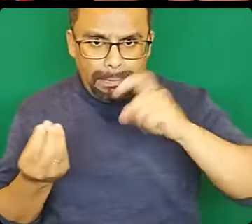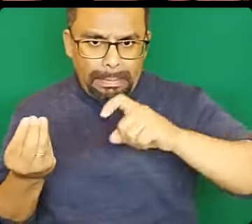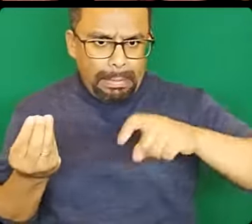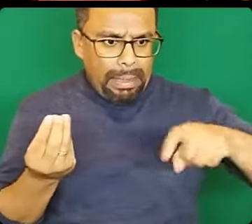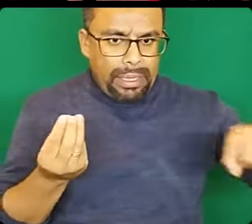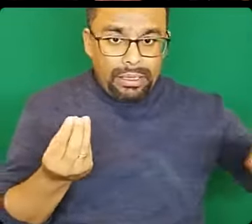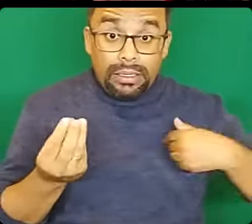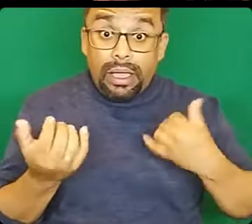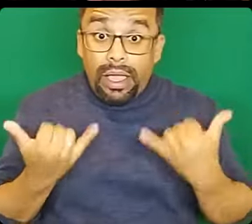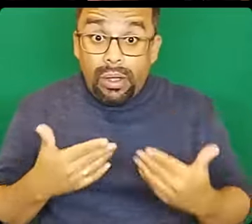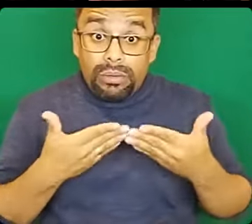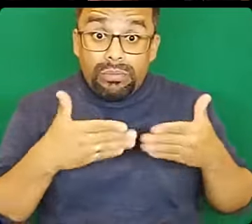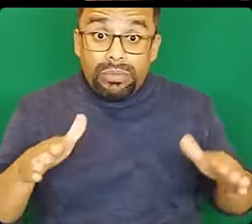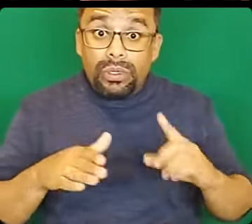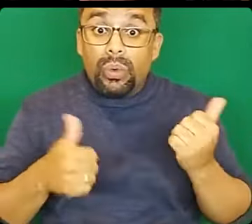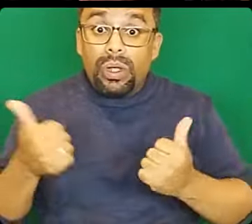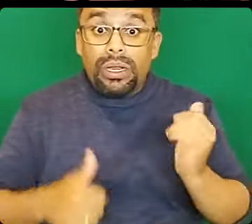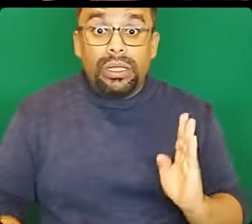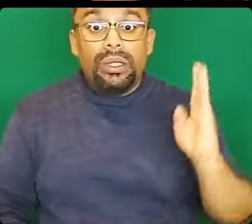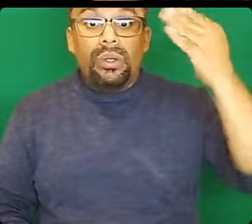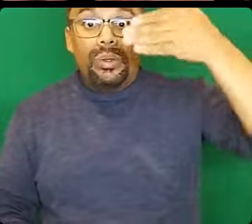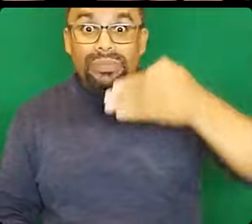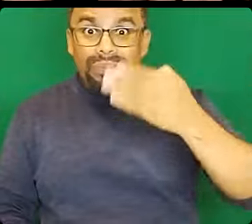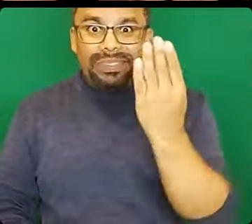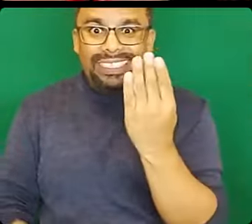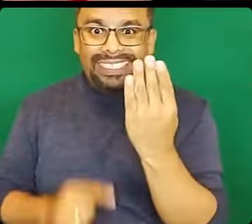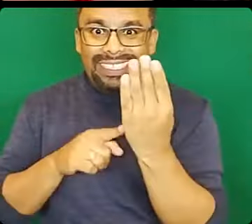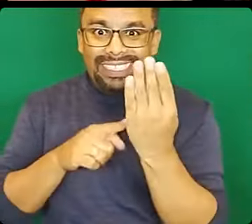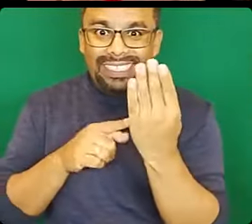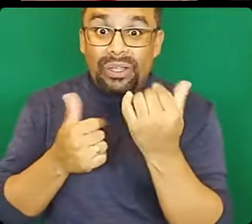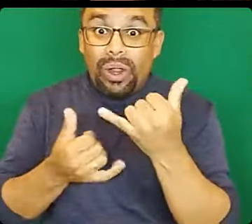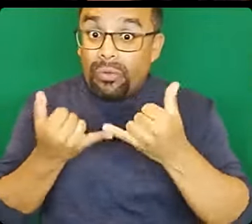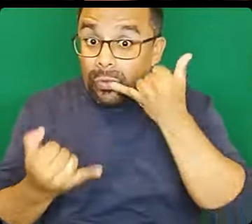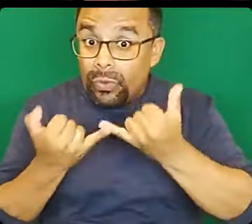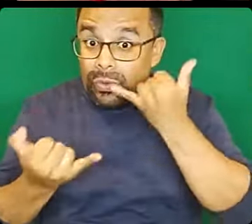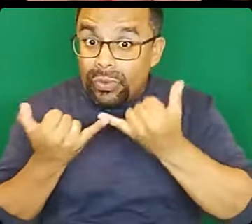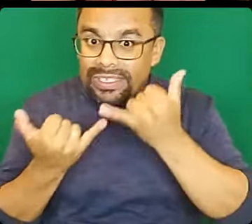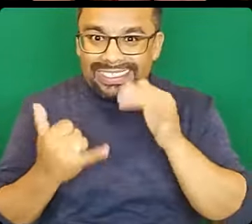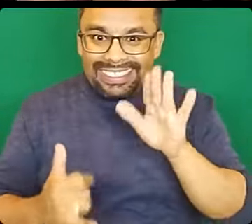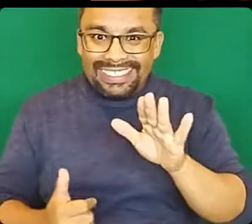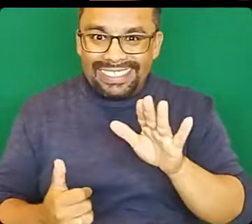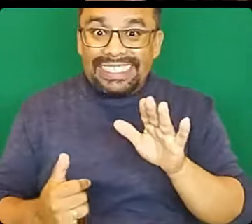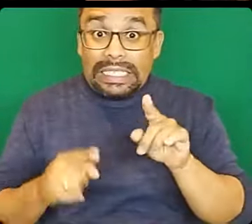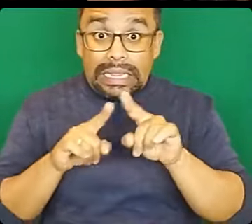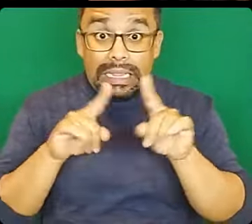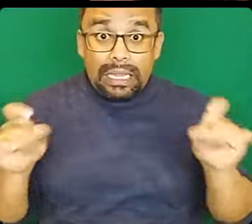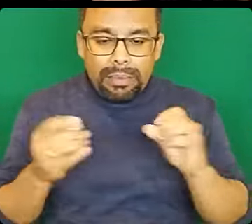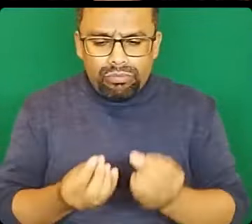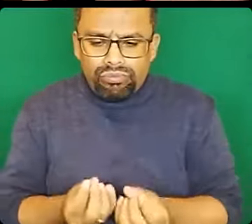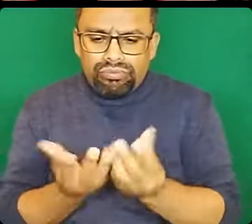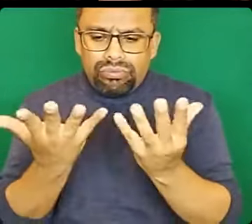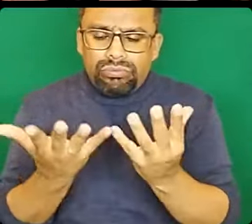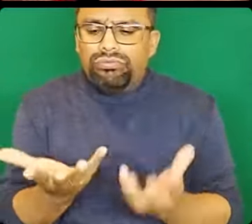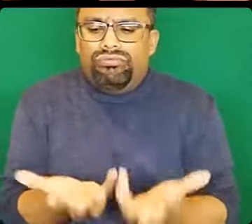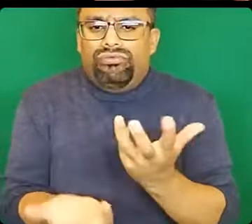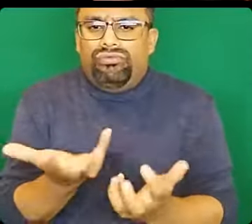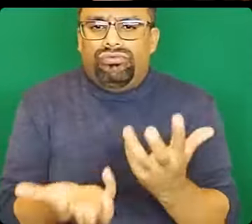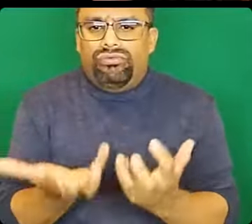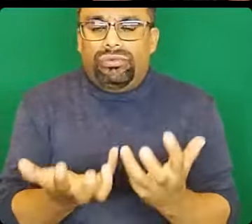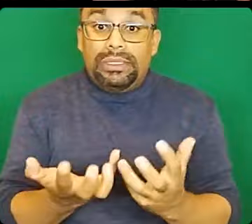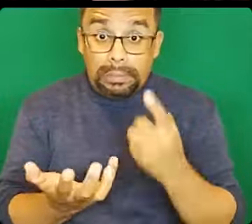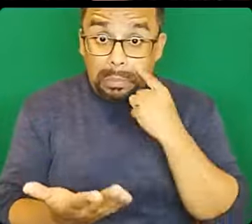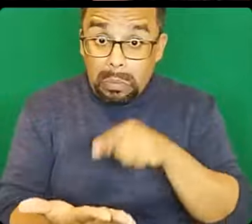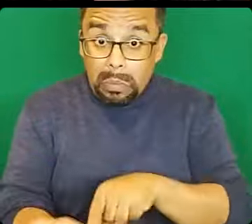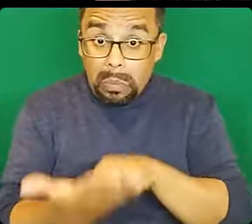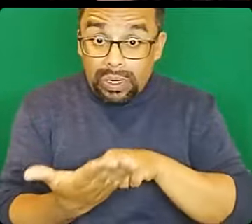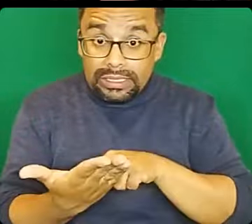categoría Filminuto Vertical de Monticello, que va a estar súper enfocada en temas gastronómicos, que ustedes nos muestren una